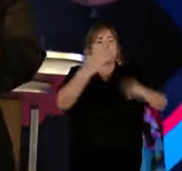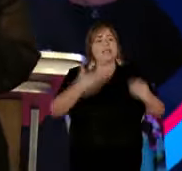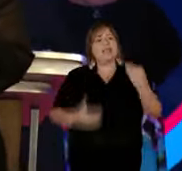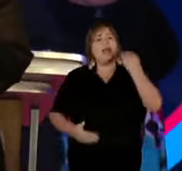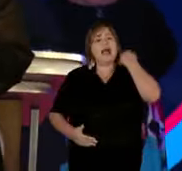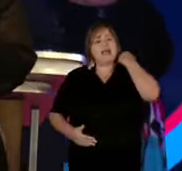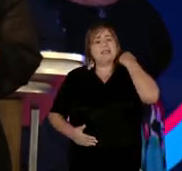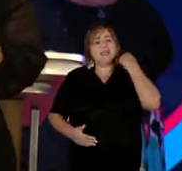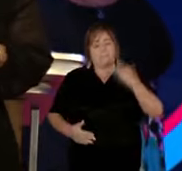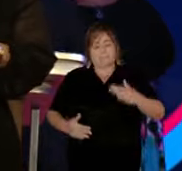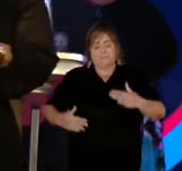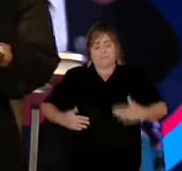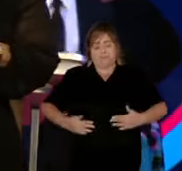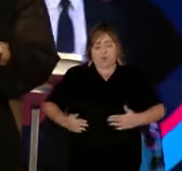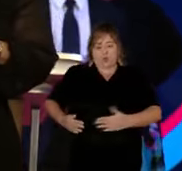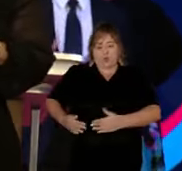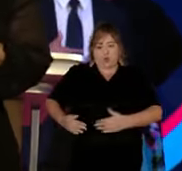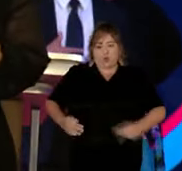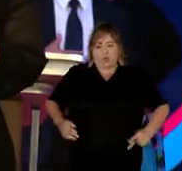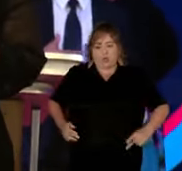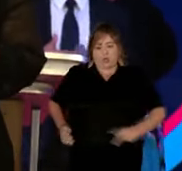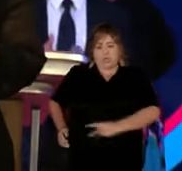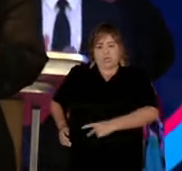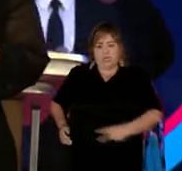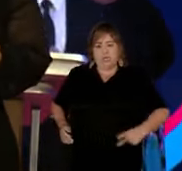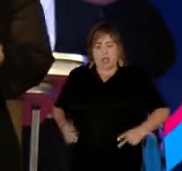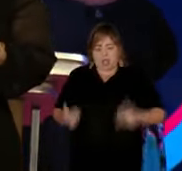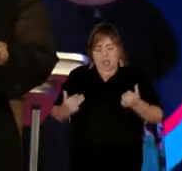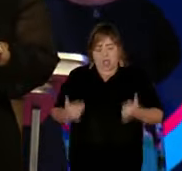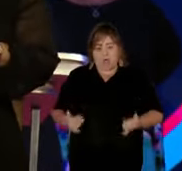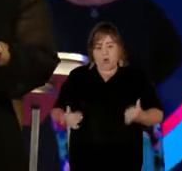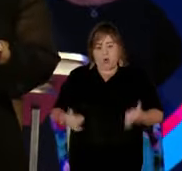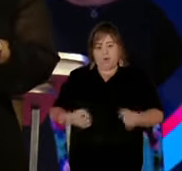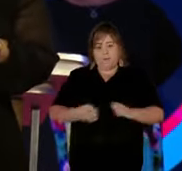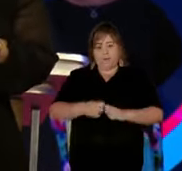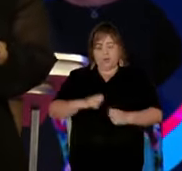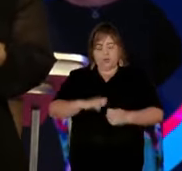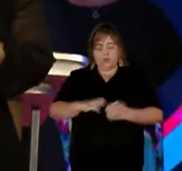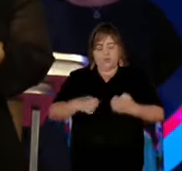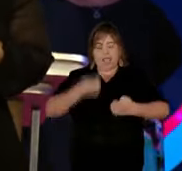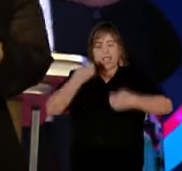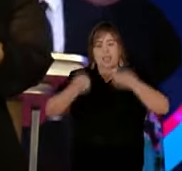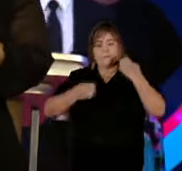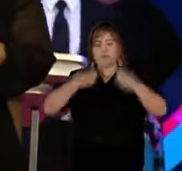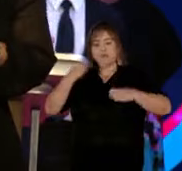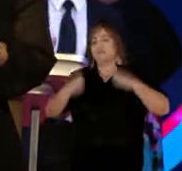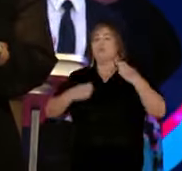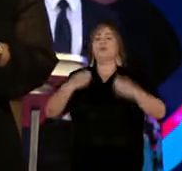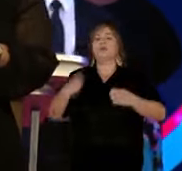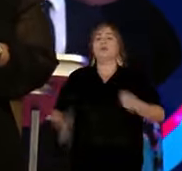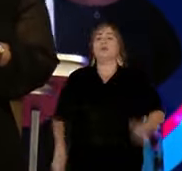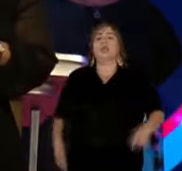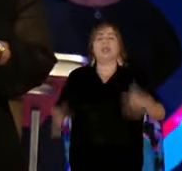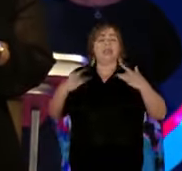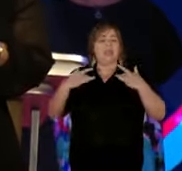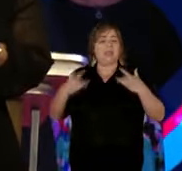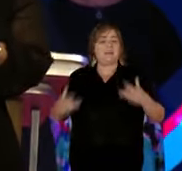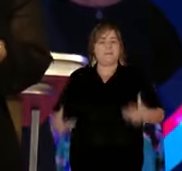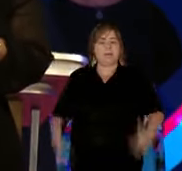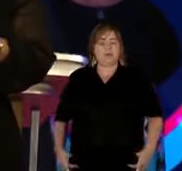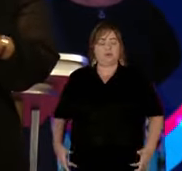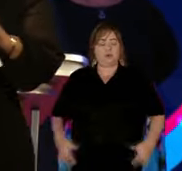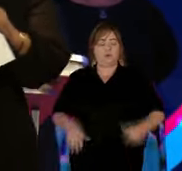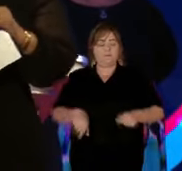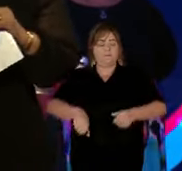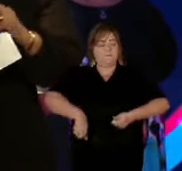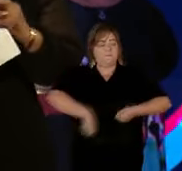de pulmonar, problemas de los riñones, ahora mismo, problemas emocionales, ahora mismo, toda depresión, le echamos fuera